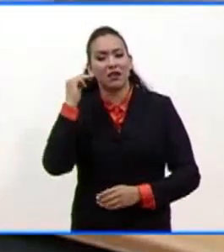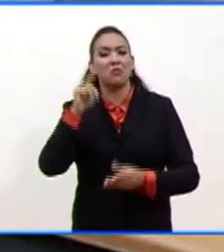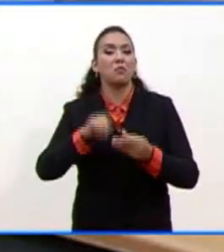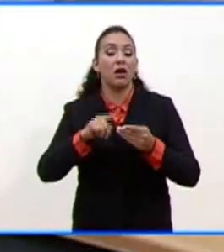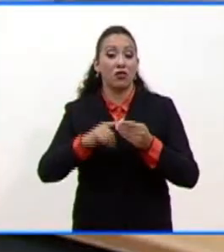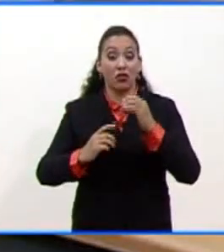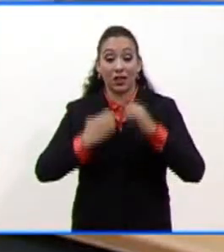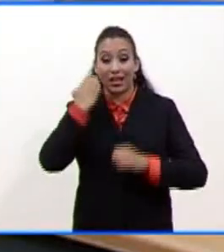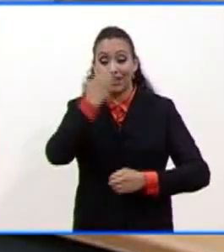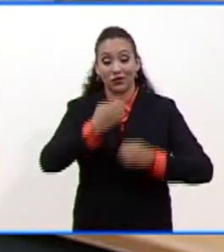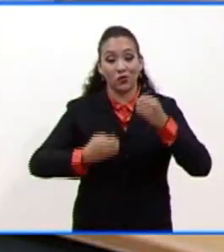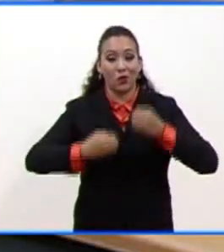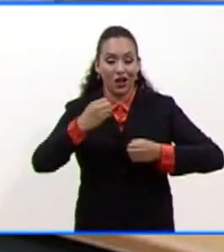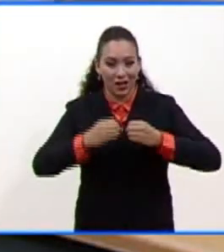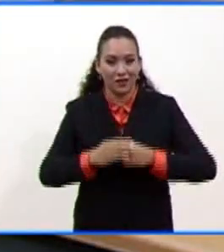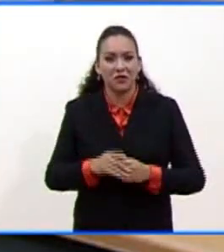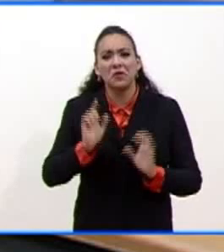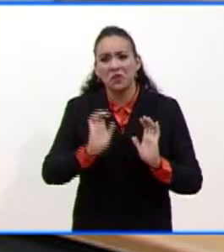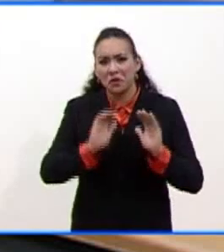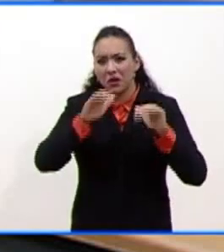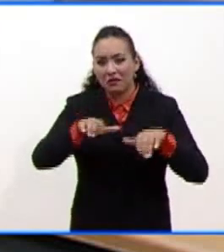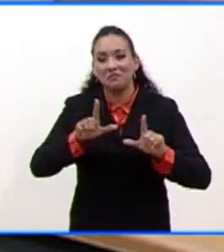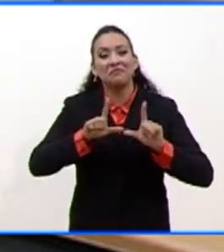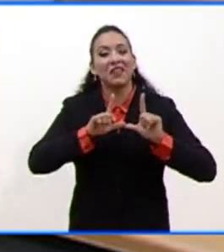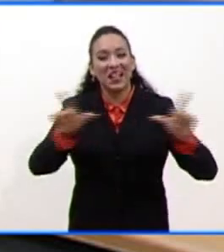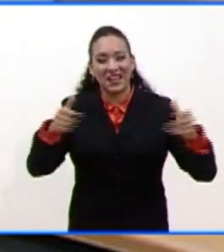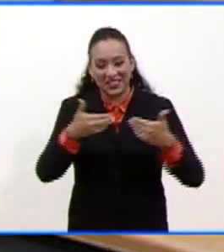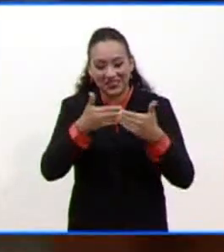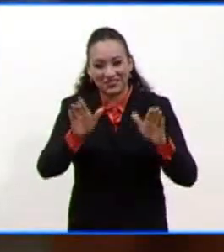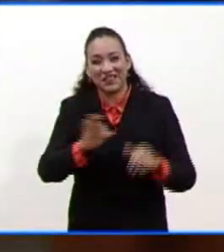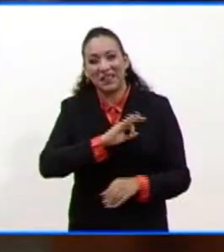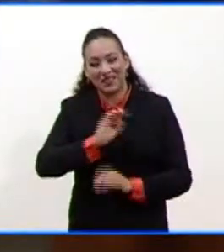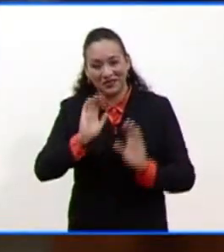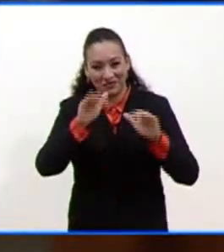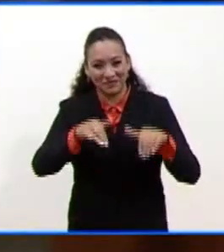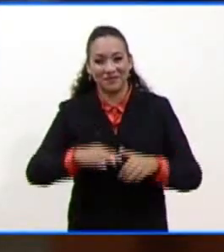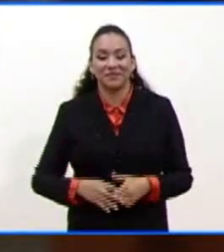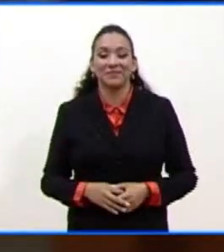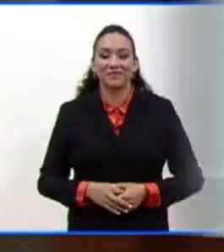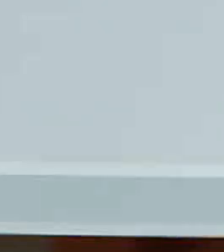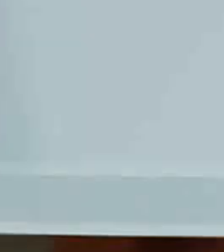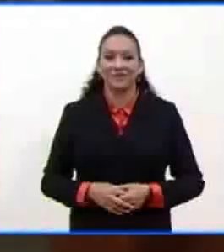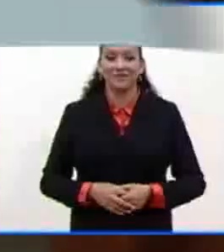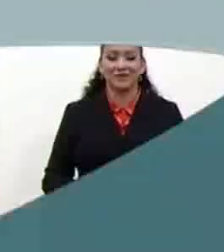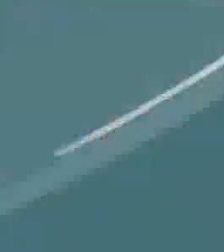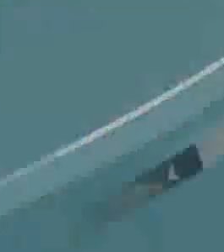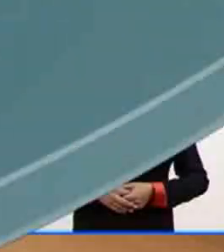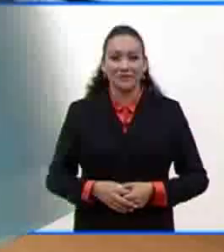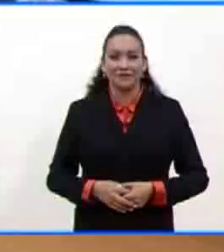principal de la Escuela Judicial. Las inscripciones ya están abiertas en su sitio web.